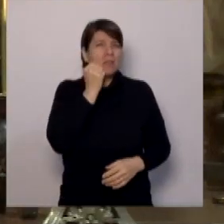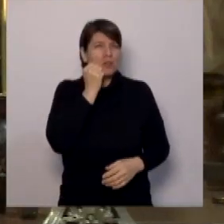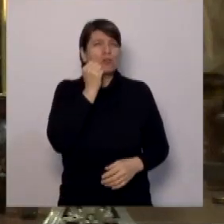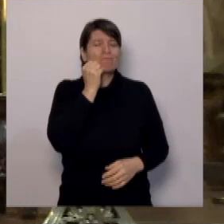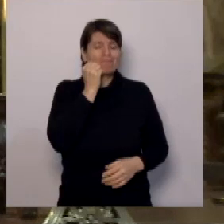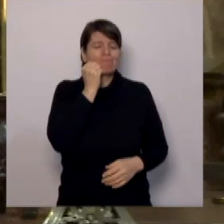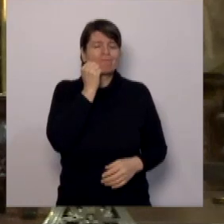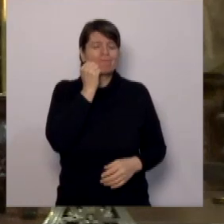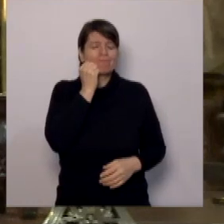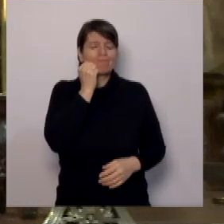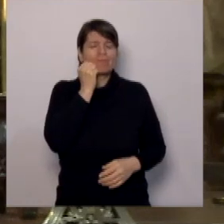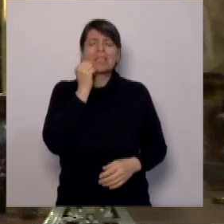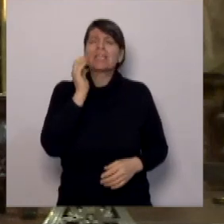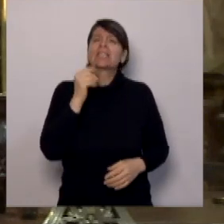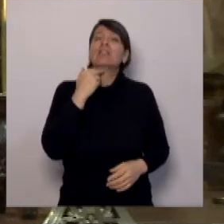Acuérdate, Señor,